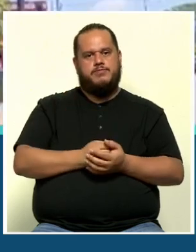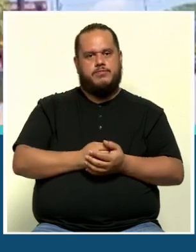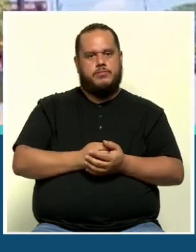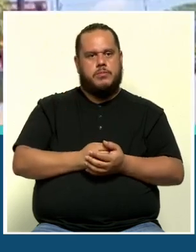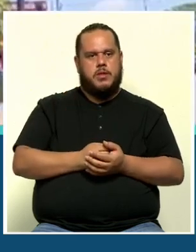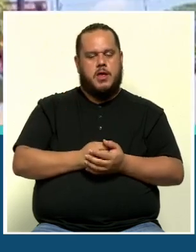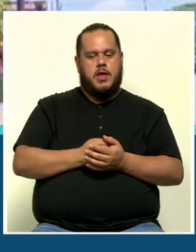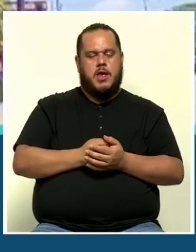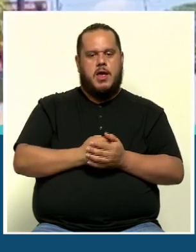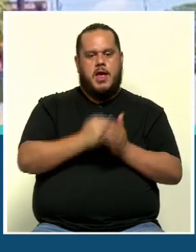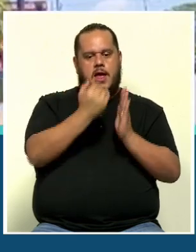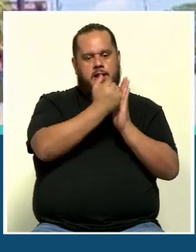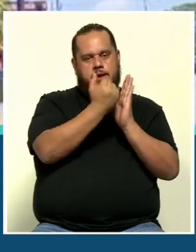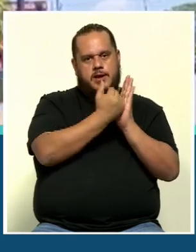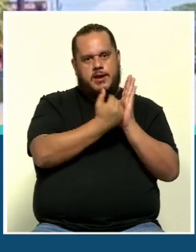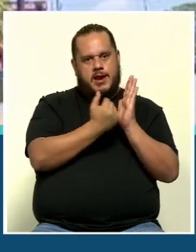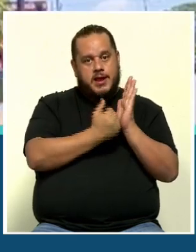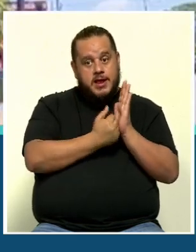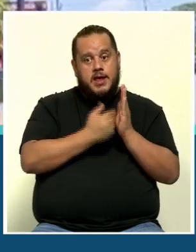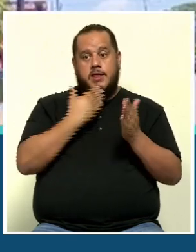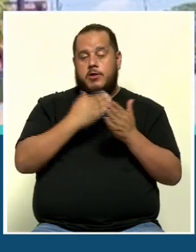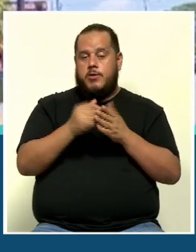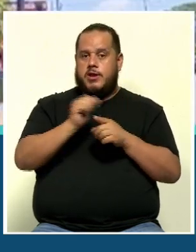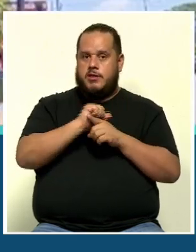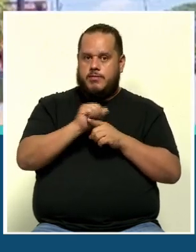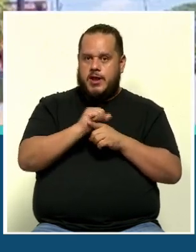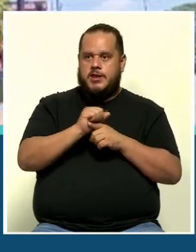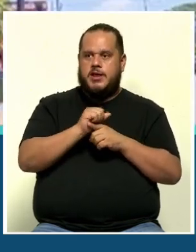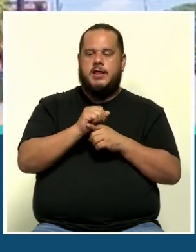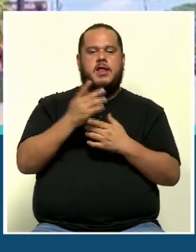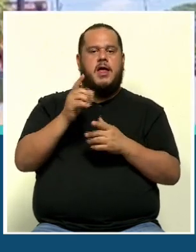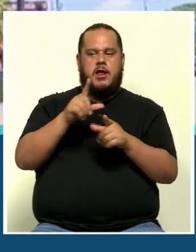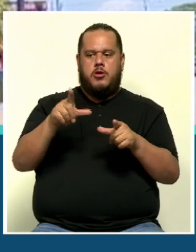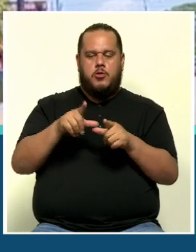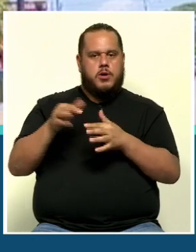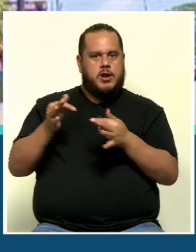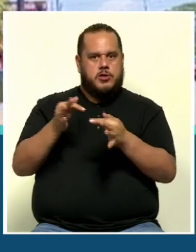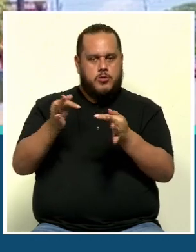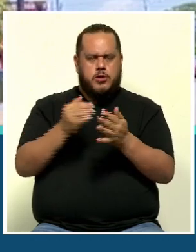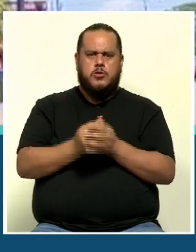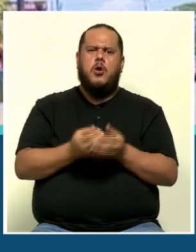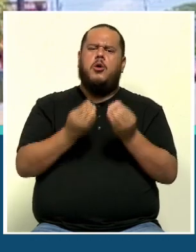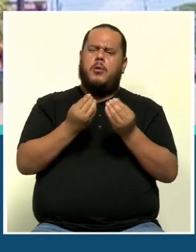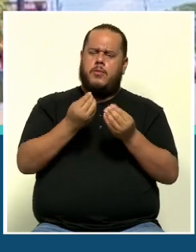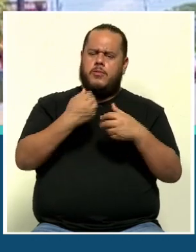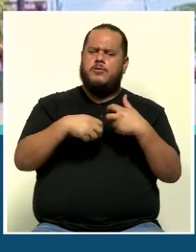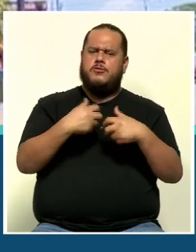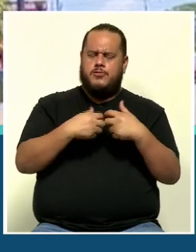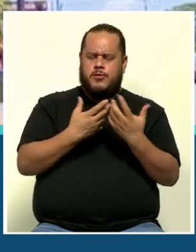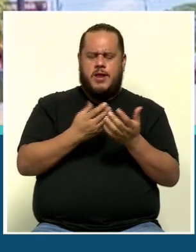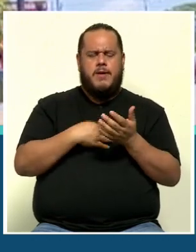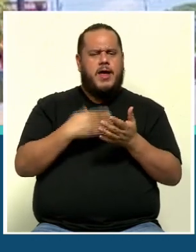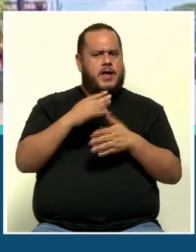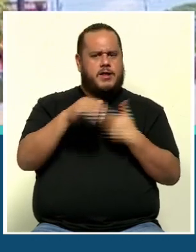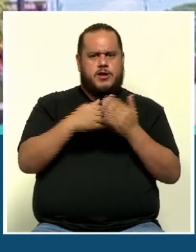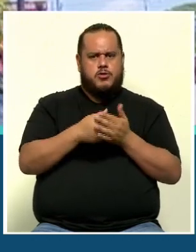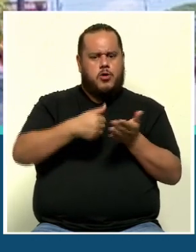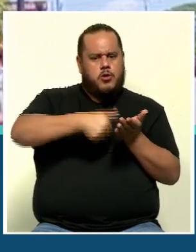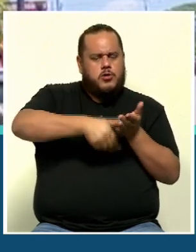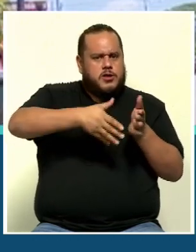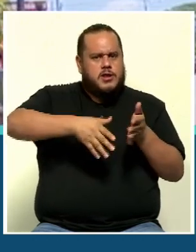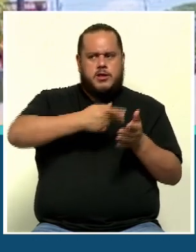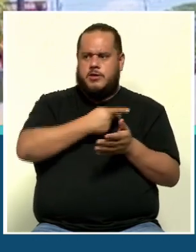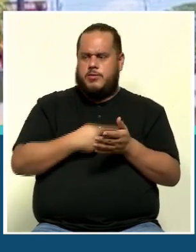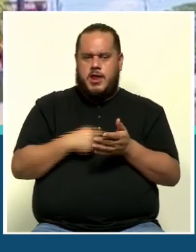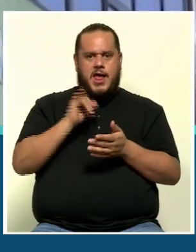La guía de buenas prácticas de seguridad en las operaciones turísticas generó polémica e indignación entre los candidatos a la presidencia.